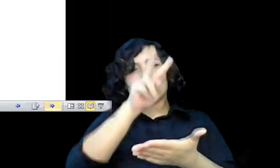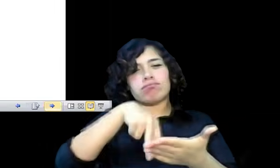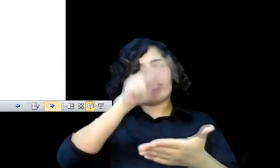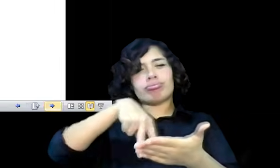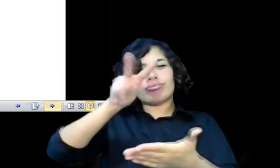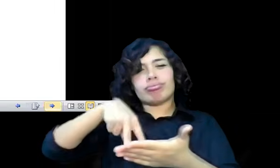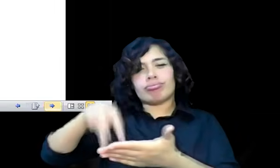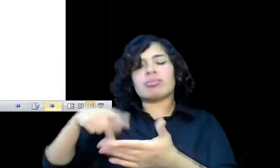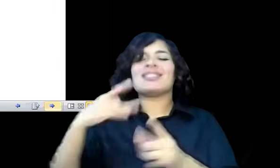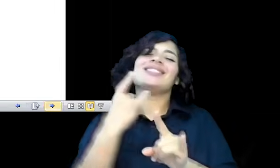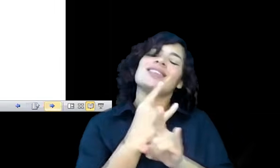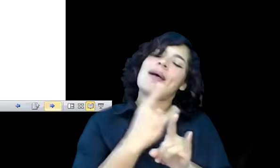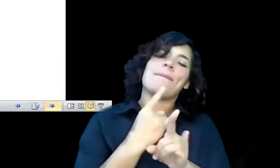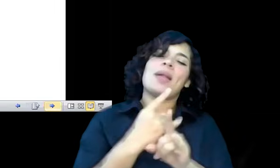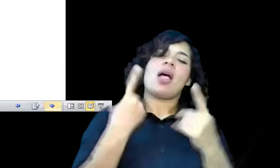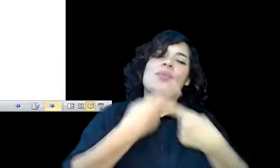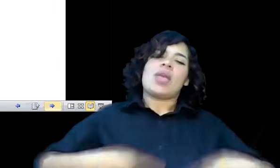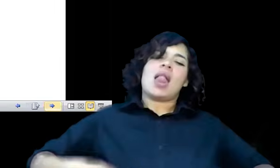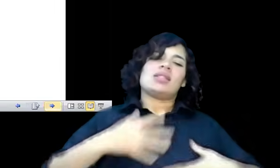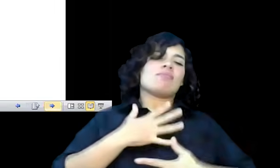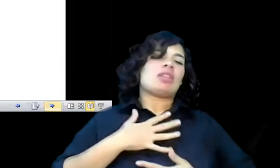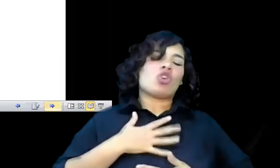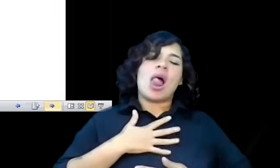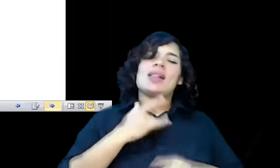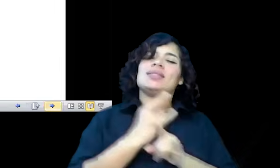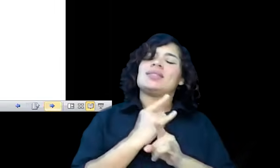siempre bienes personales está ligado, mientras